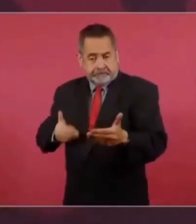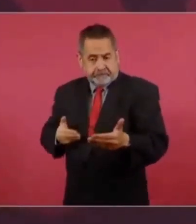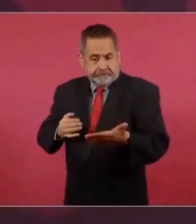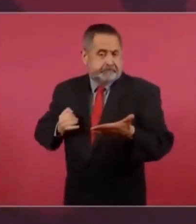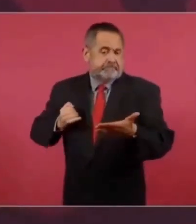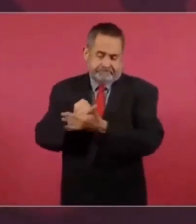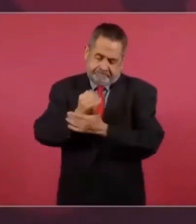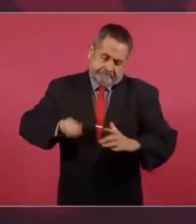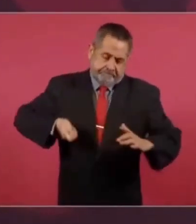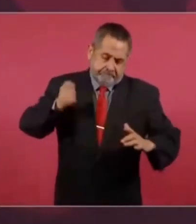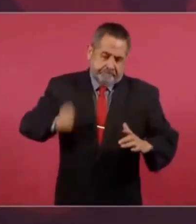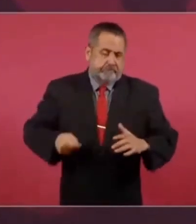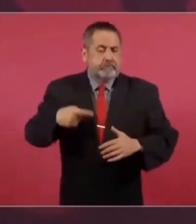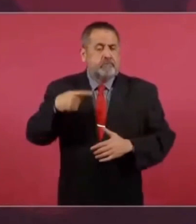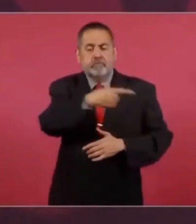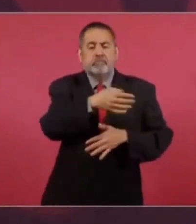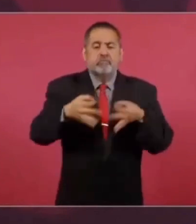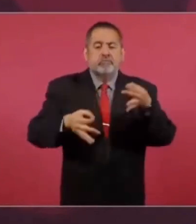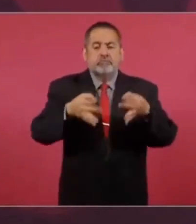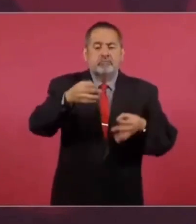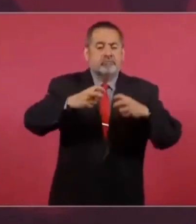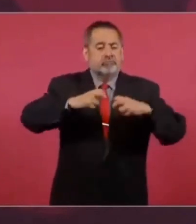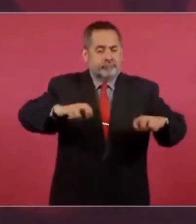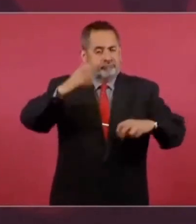los magistrados